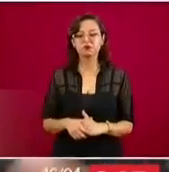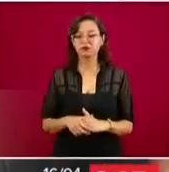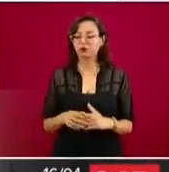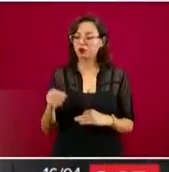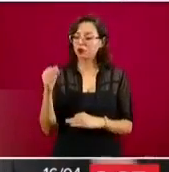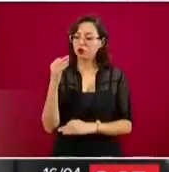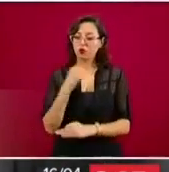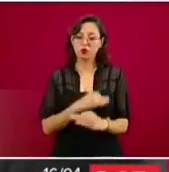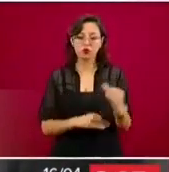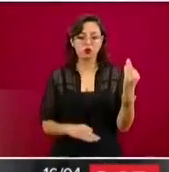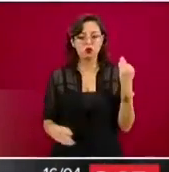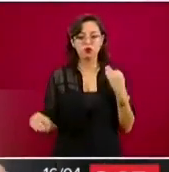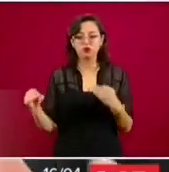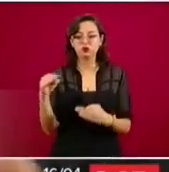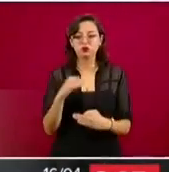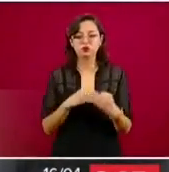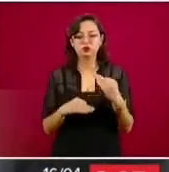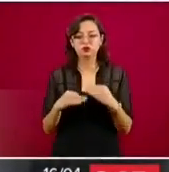todo